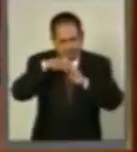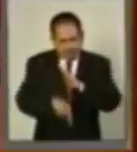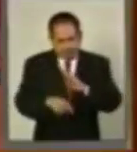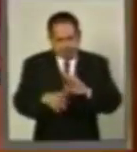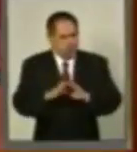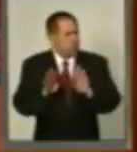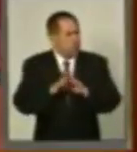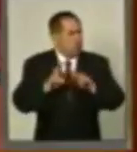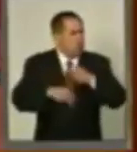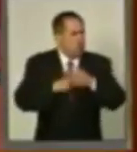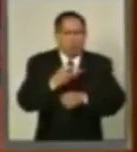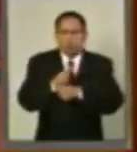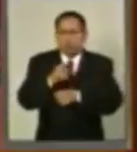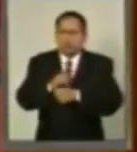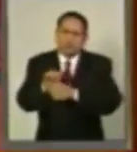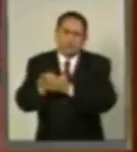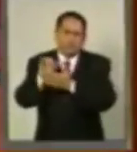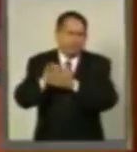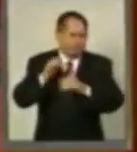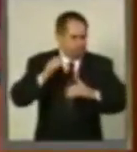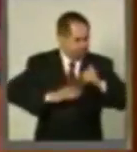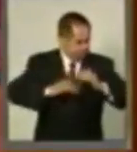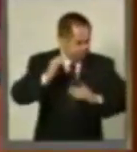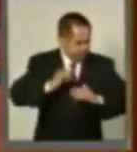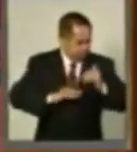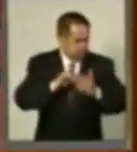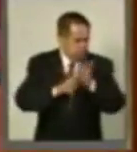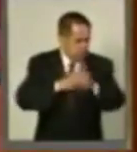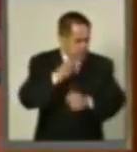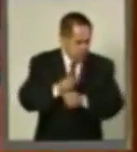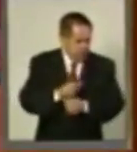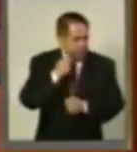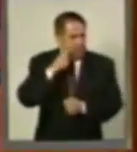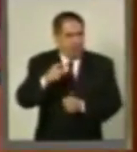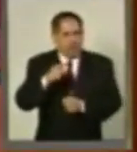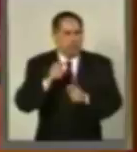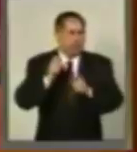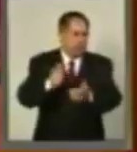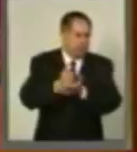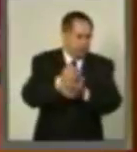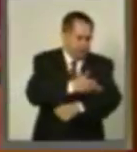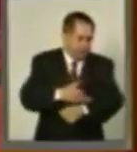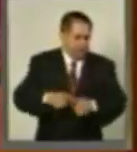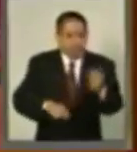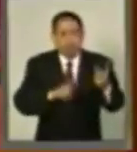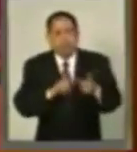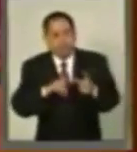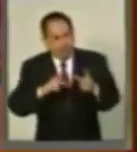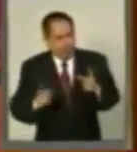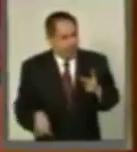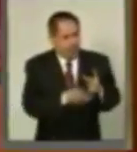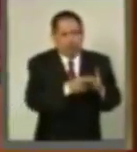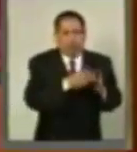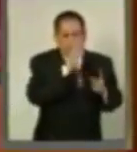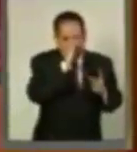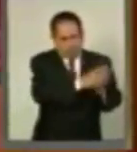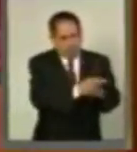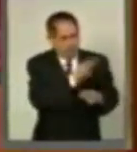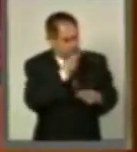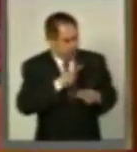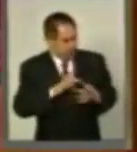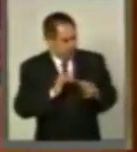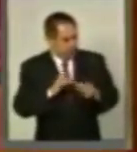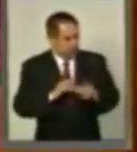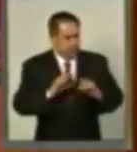de reconstrucción y lo que hemos estado haciendo para dar respuesta a estas miles de familias. Y segundo, que nos